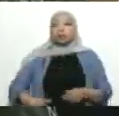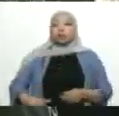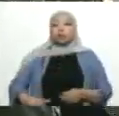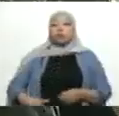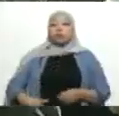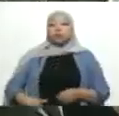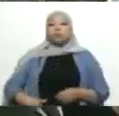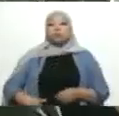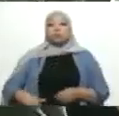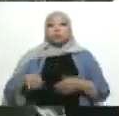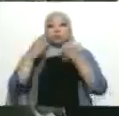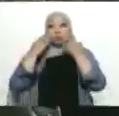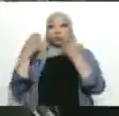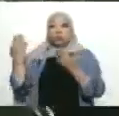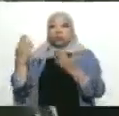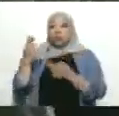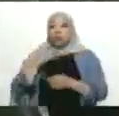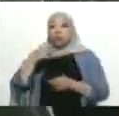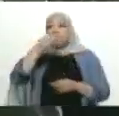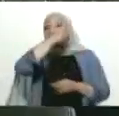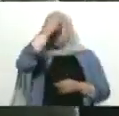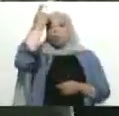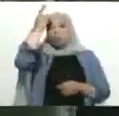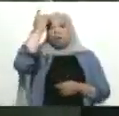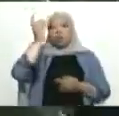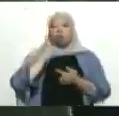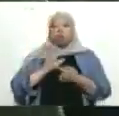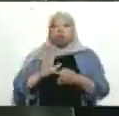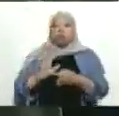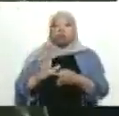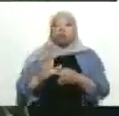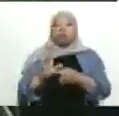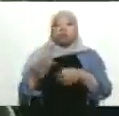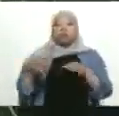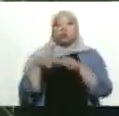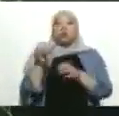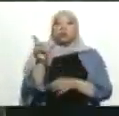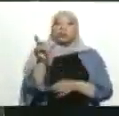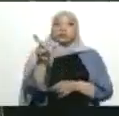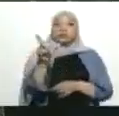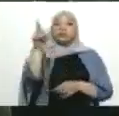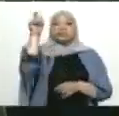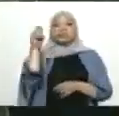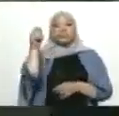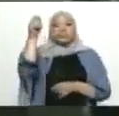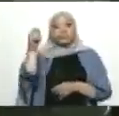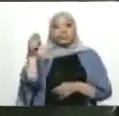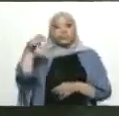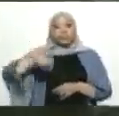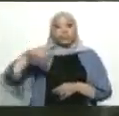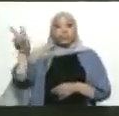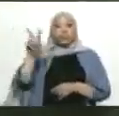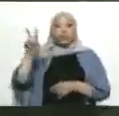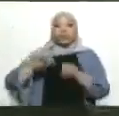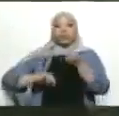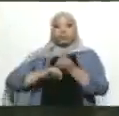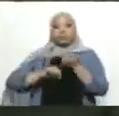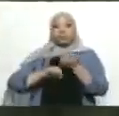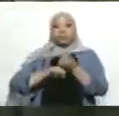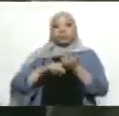el vicepresidente de la Tolda Roja y además quien está al frente del bloque de diputados del bloque de la patria, Diosdado Cabello